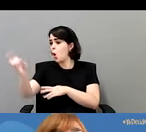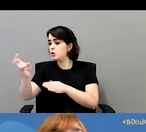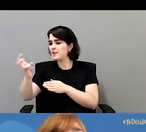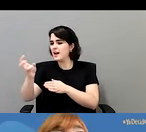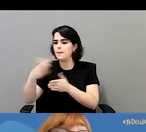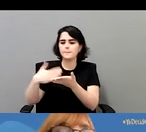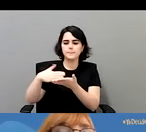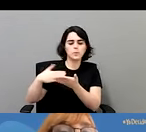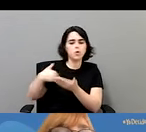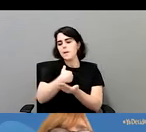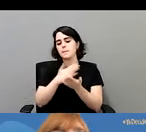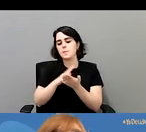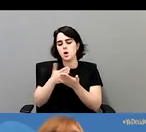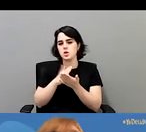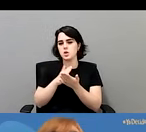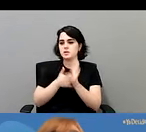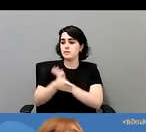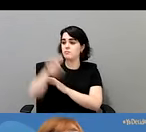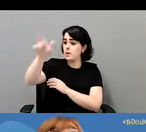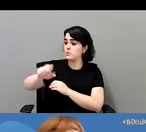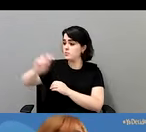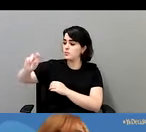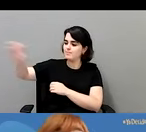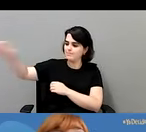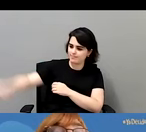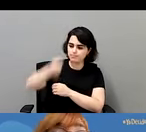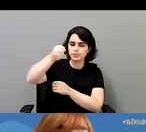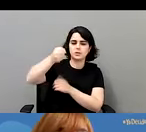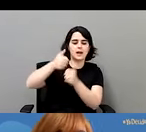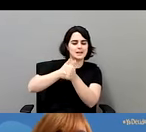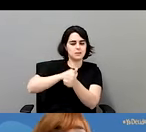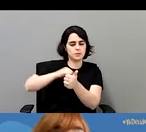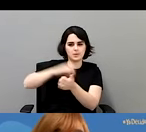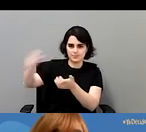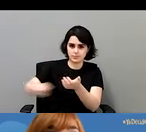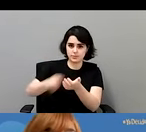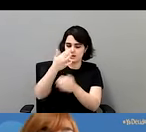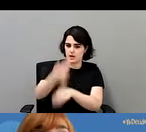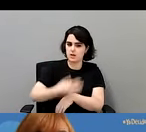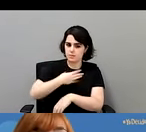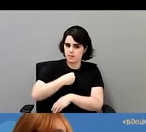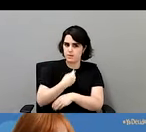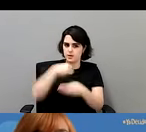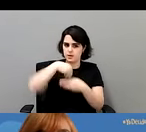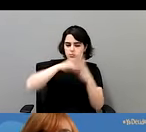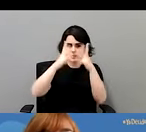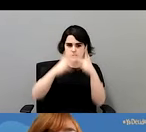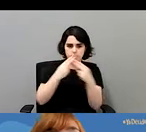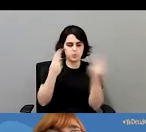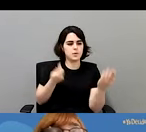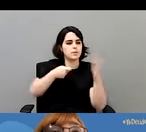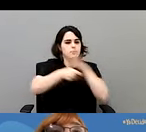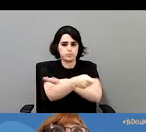eso, que contrate al asistente personal y que presente los papeles que haya que presentar en la administración pública.